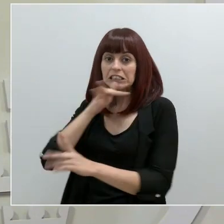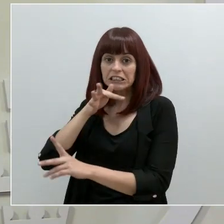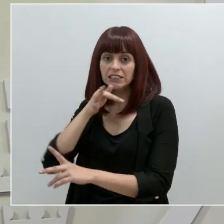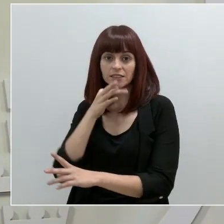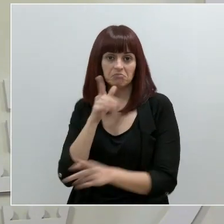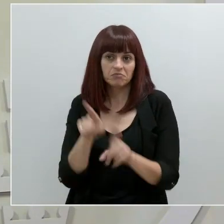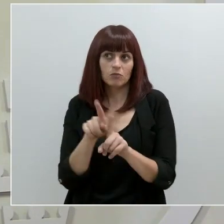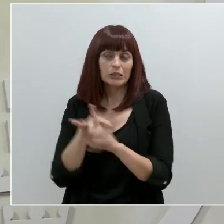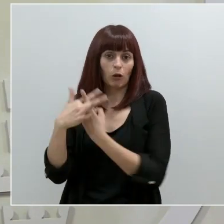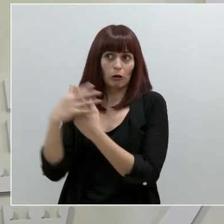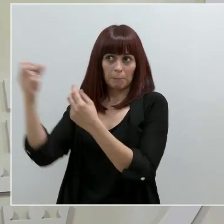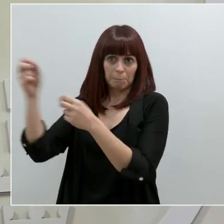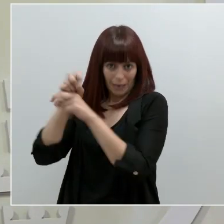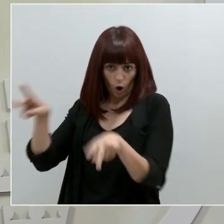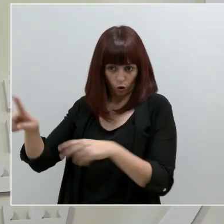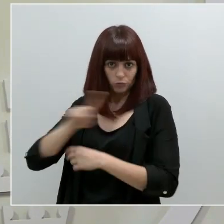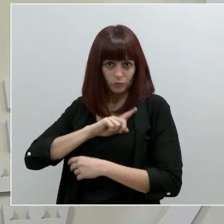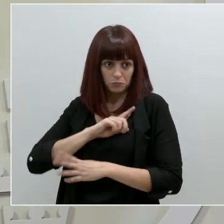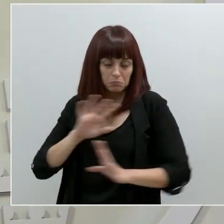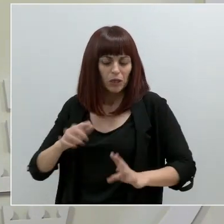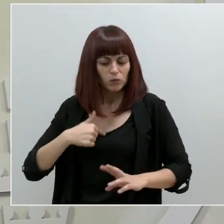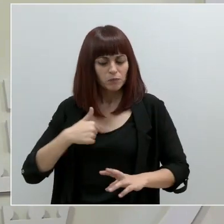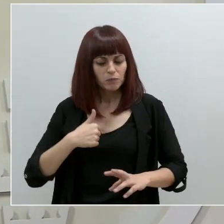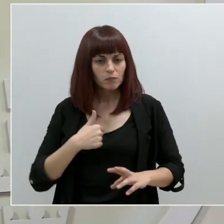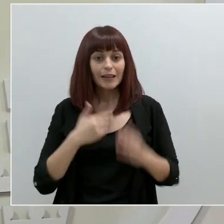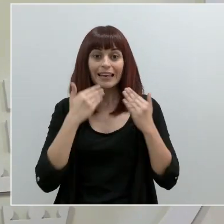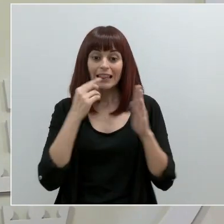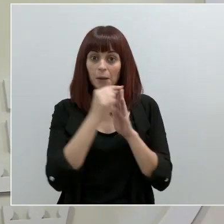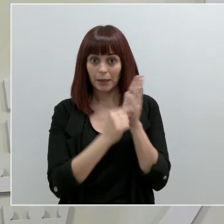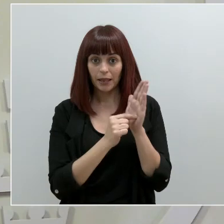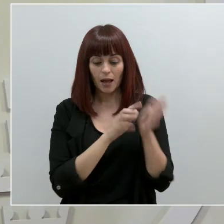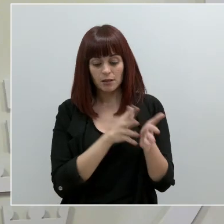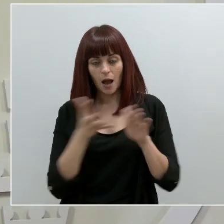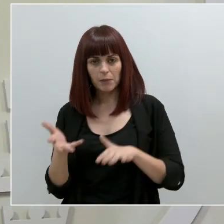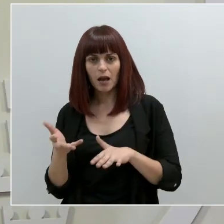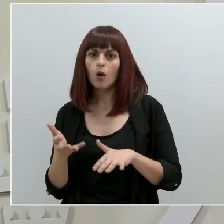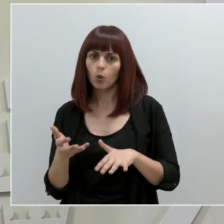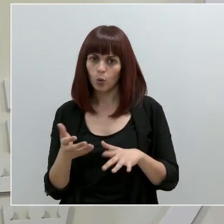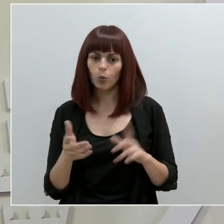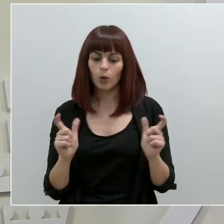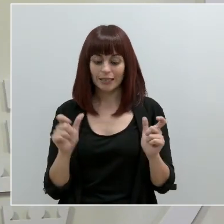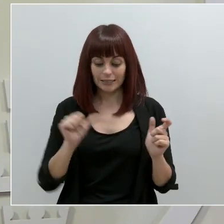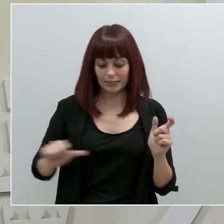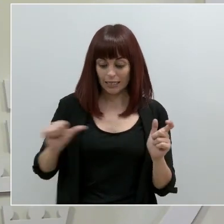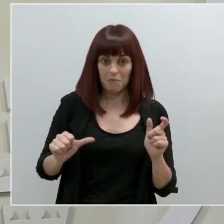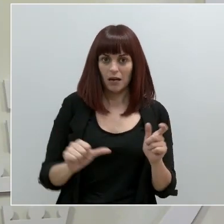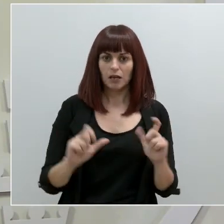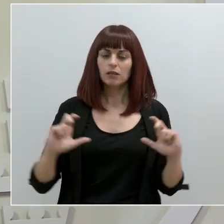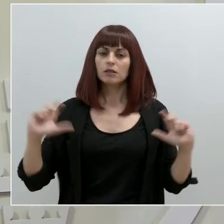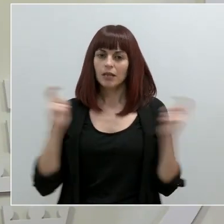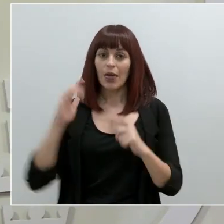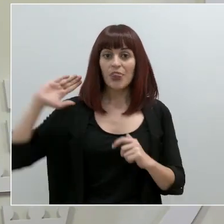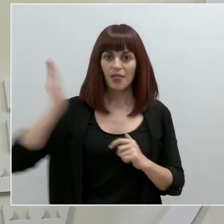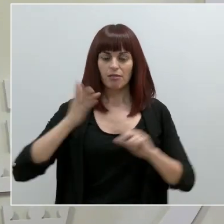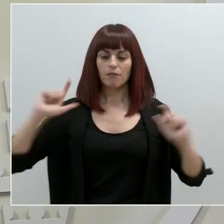estaban incluso en situaciones peores, nos ha permitido reducir en las 2 últimas semanas de forma muy importante la